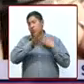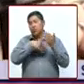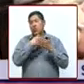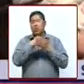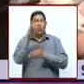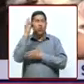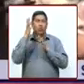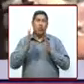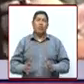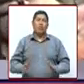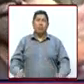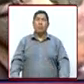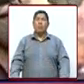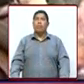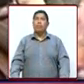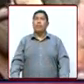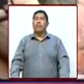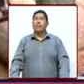no